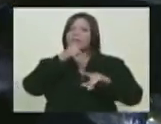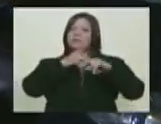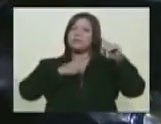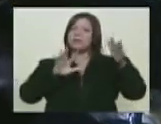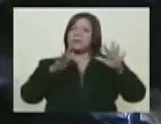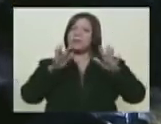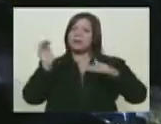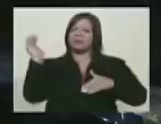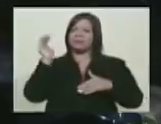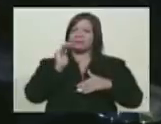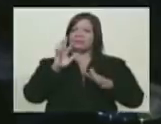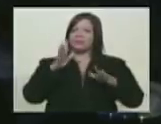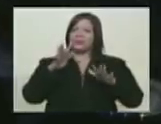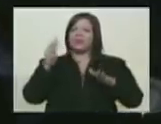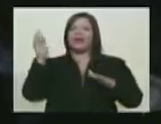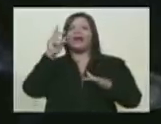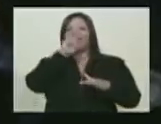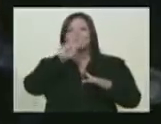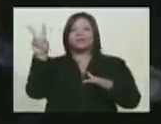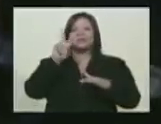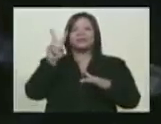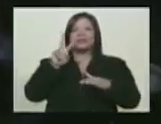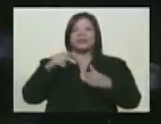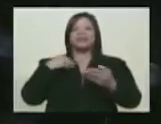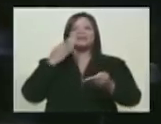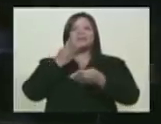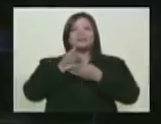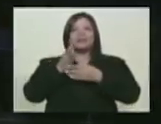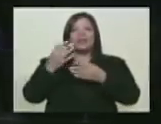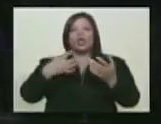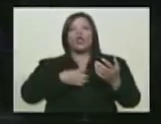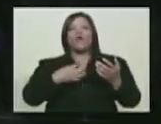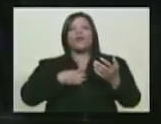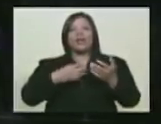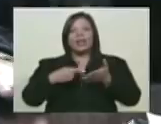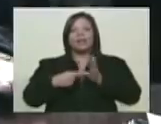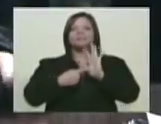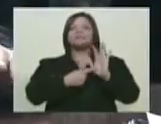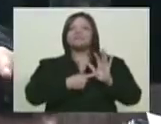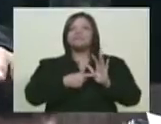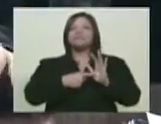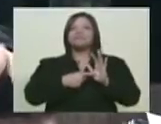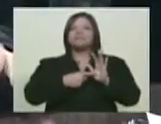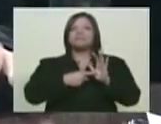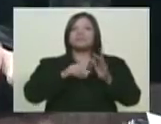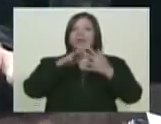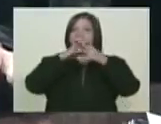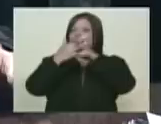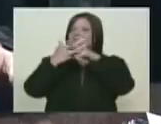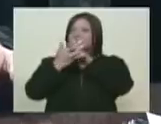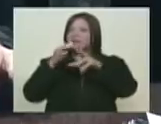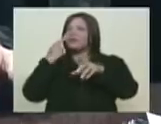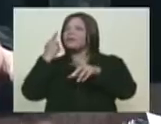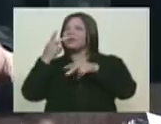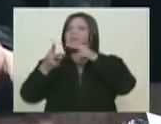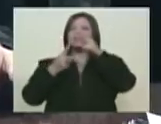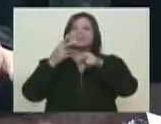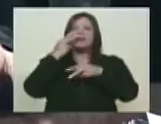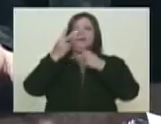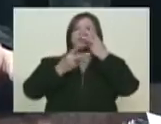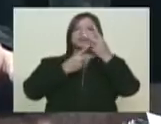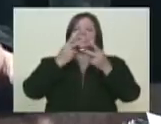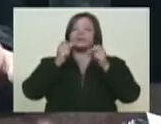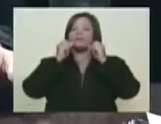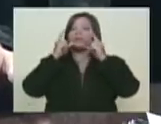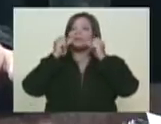algo así. Año y medio, ¿no? Sí, que estuve presentando una novela y estuve en los ranchitos viendo cosas que me apasionaron